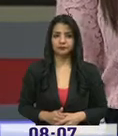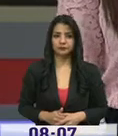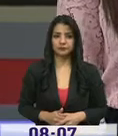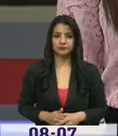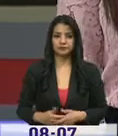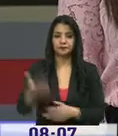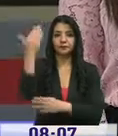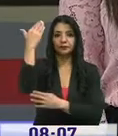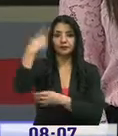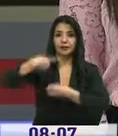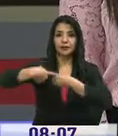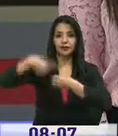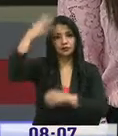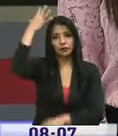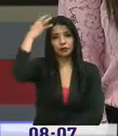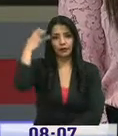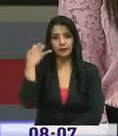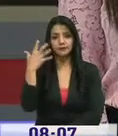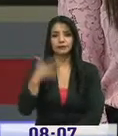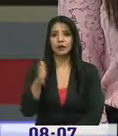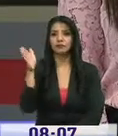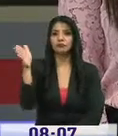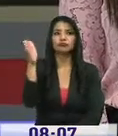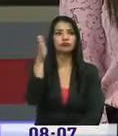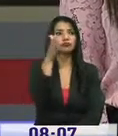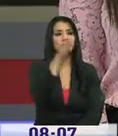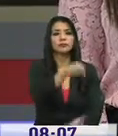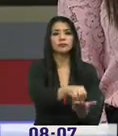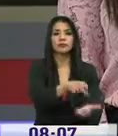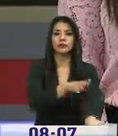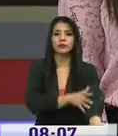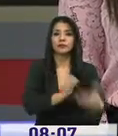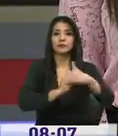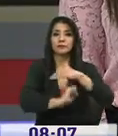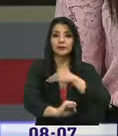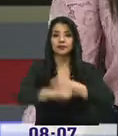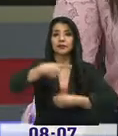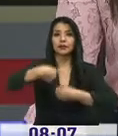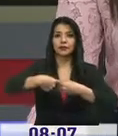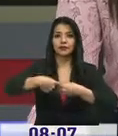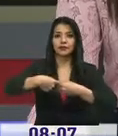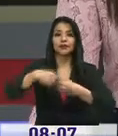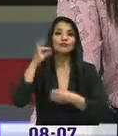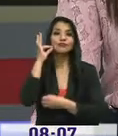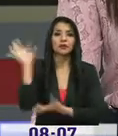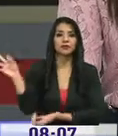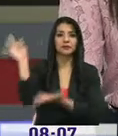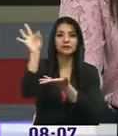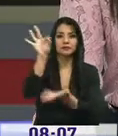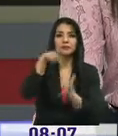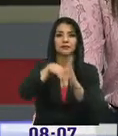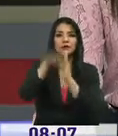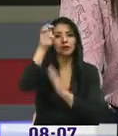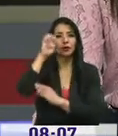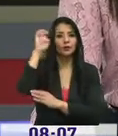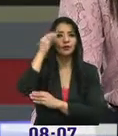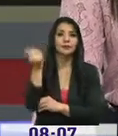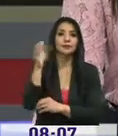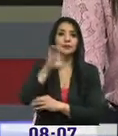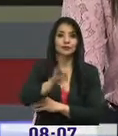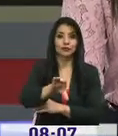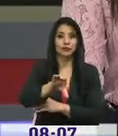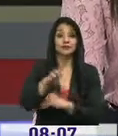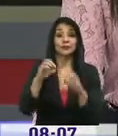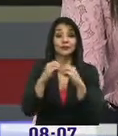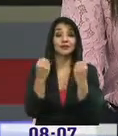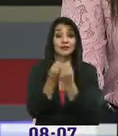Y el alcalde de Quito, Mauricio Roda, realizó un recorrido por el proyecto Metro de Quito con Emma Navarro, representante del Banco Europeo de Inversiones,